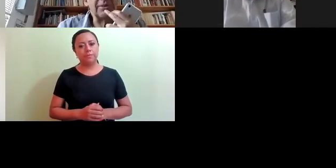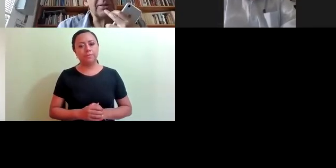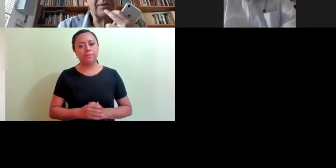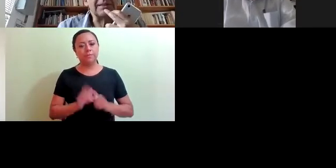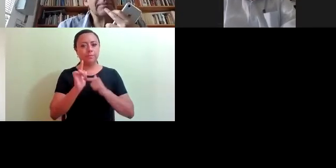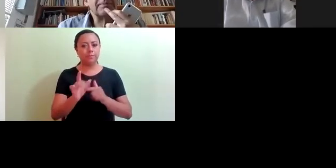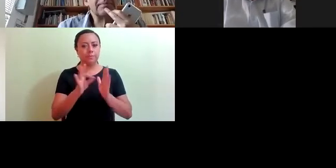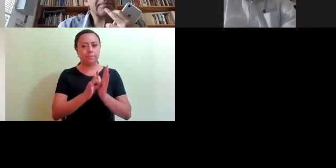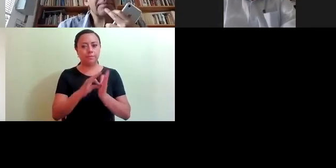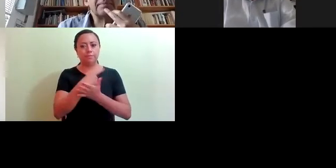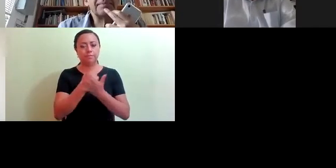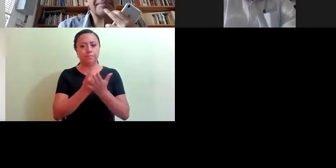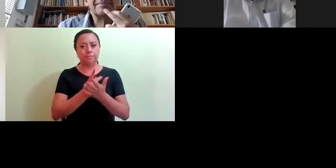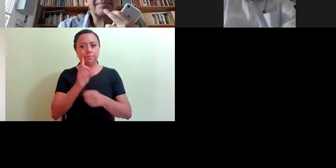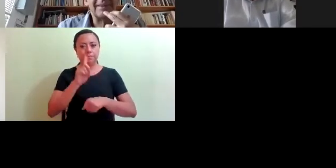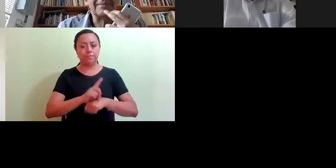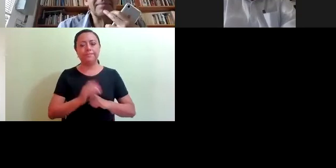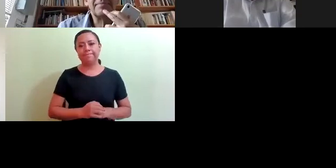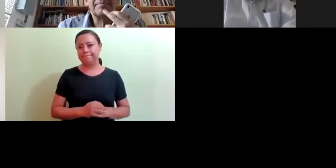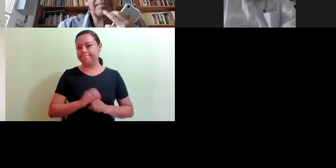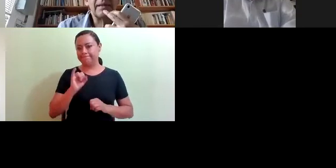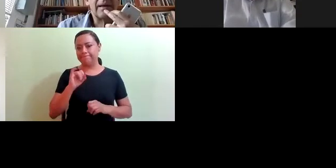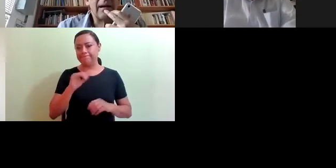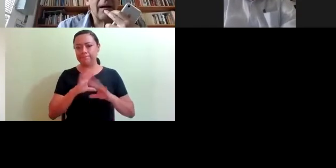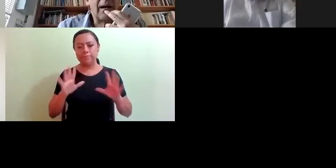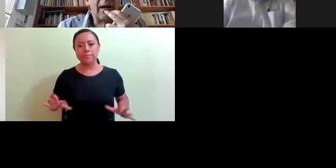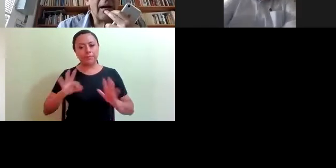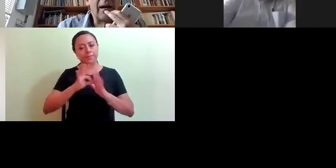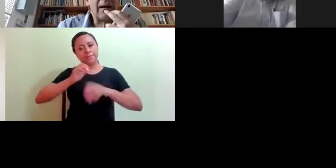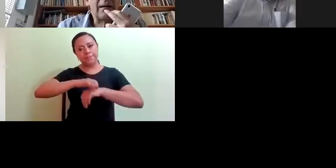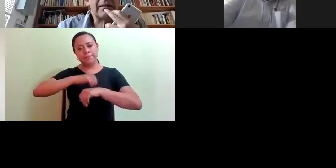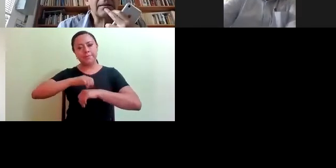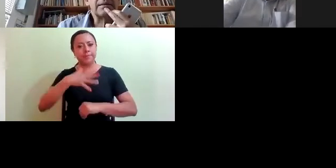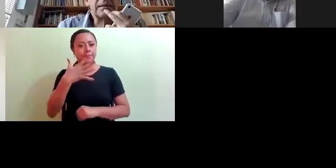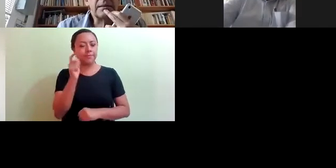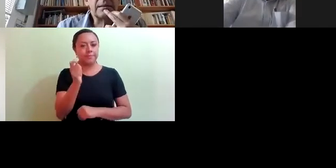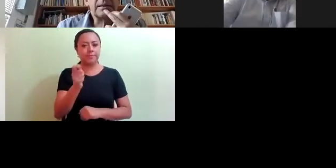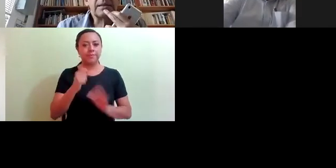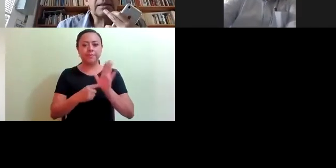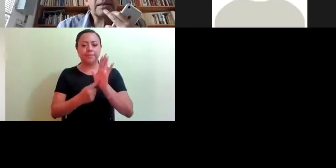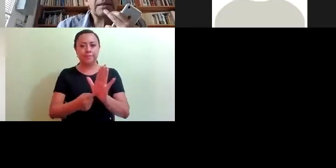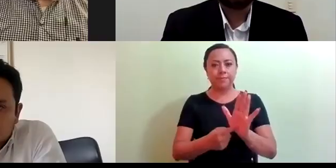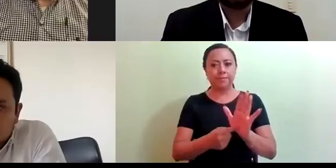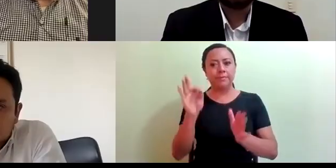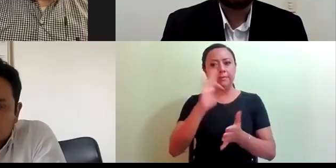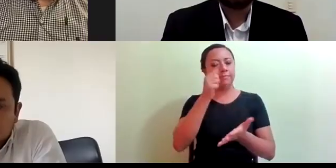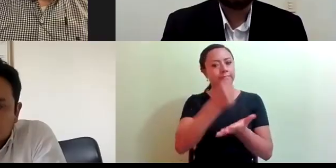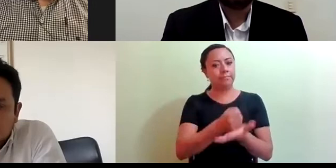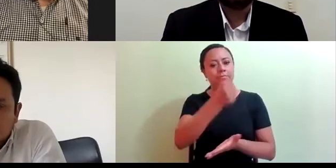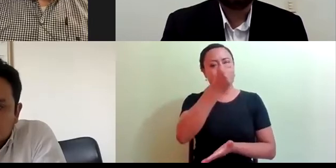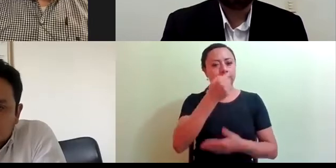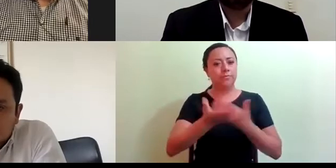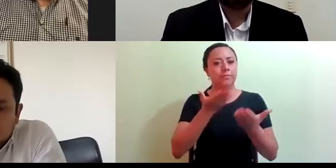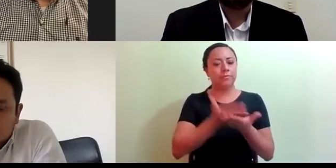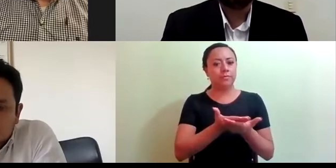del día. Claro que sí. Es el punto número 5 y consiste en la presentación y en su caso aprobación de la propuesta